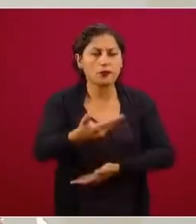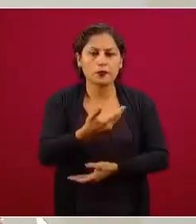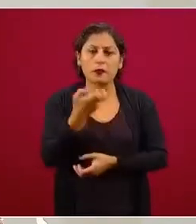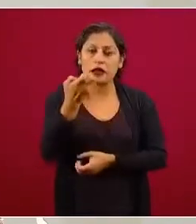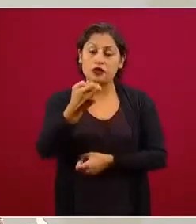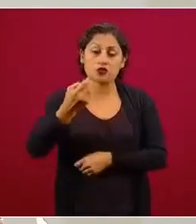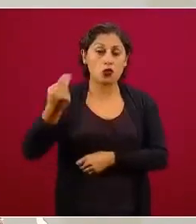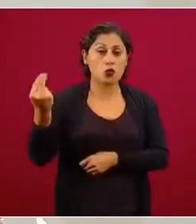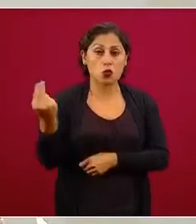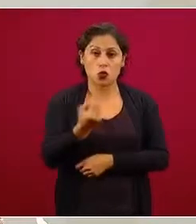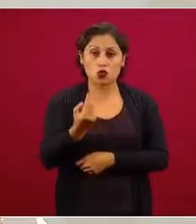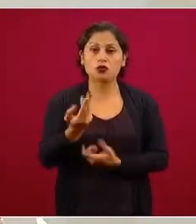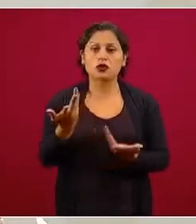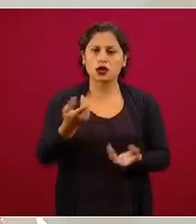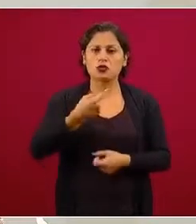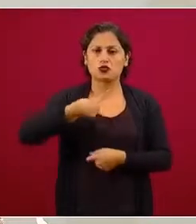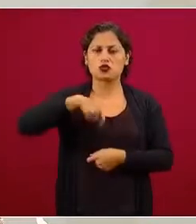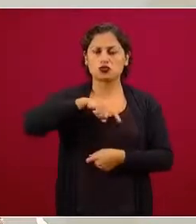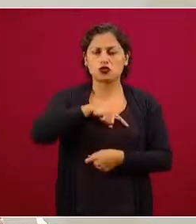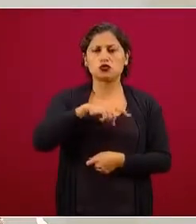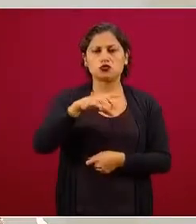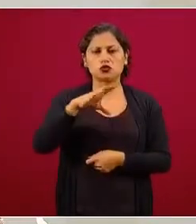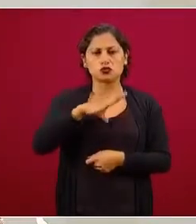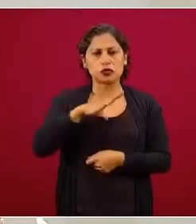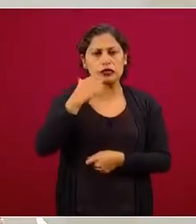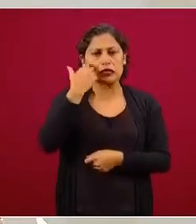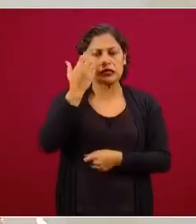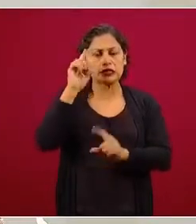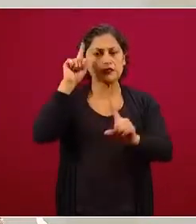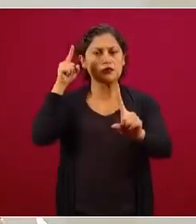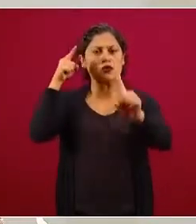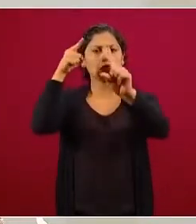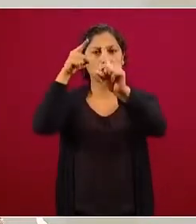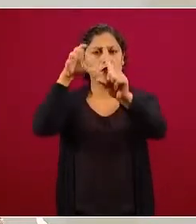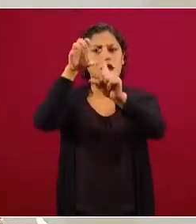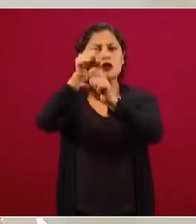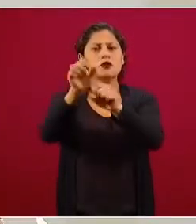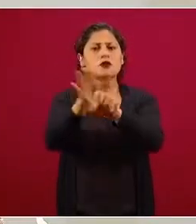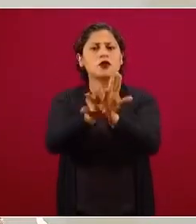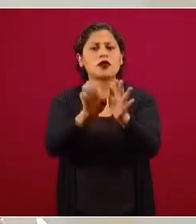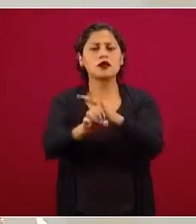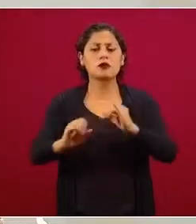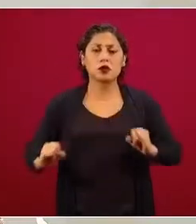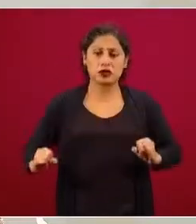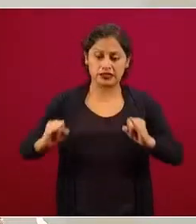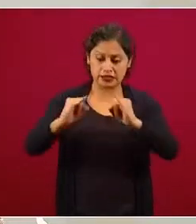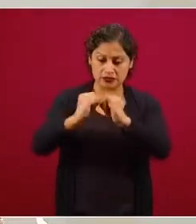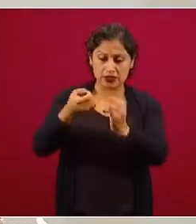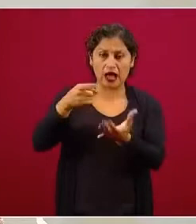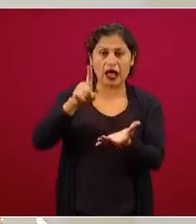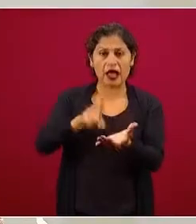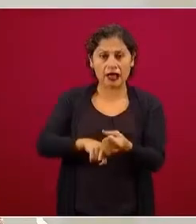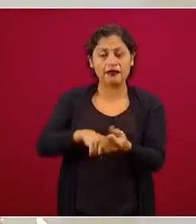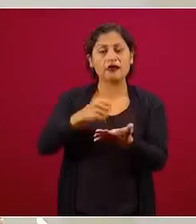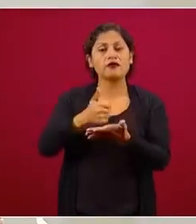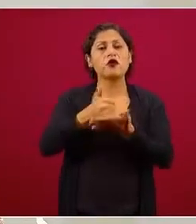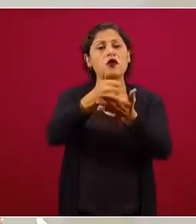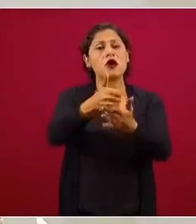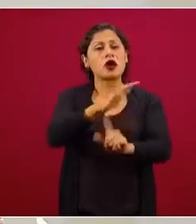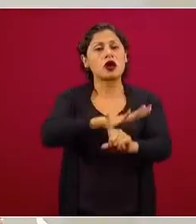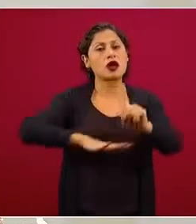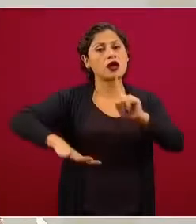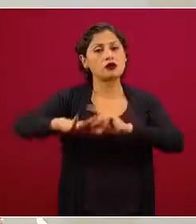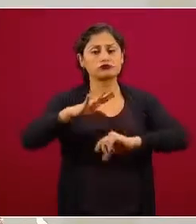Tenemos retos como transformar las instituciones en creaciones sociales acordes a la sociedad y al contexto